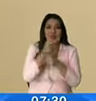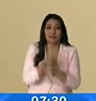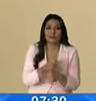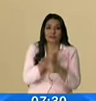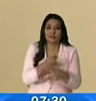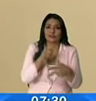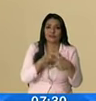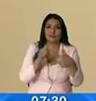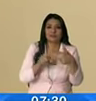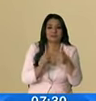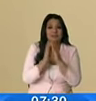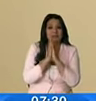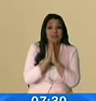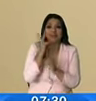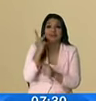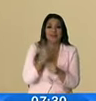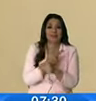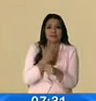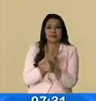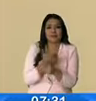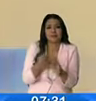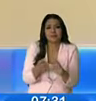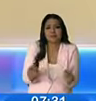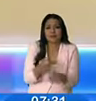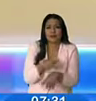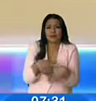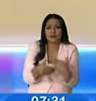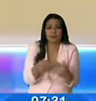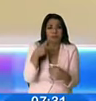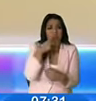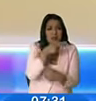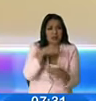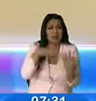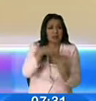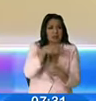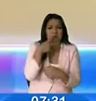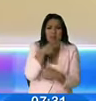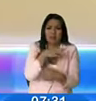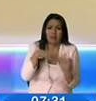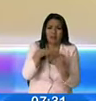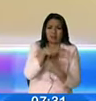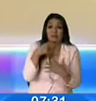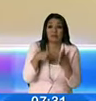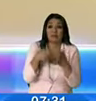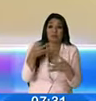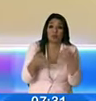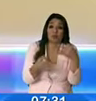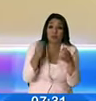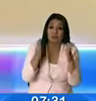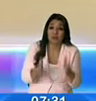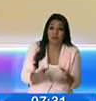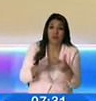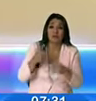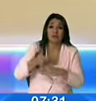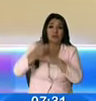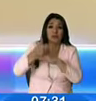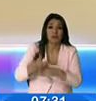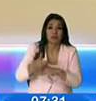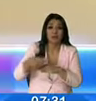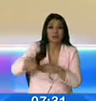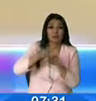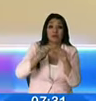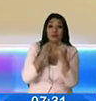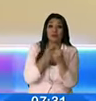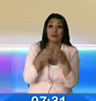mínimo. Es indignante. Las mentiras que en los juzgados, en los tribunales